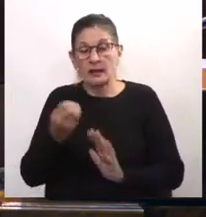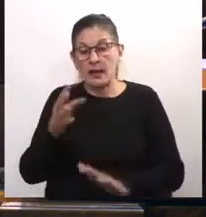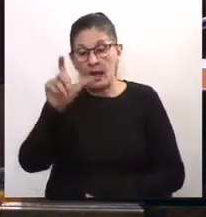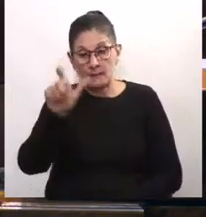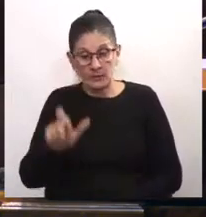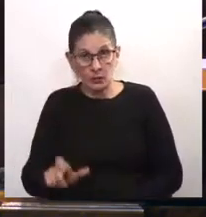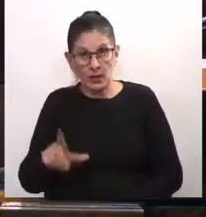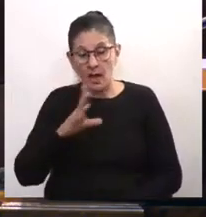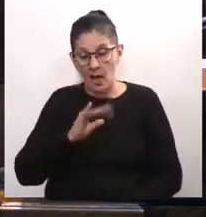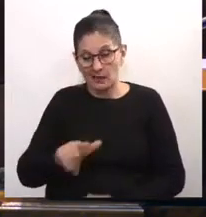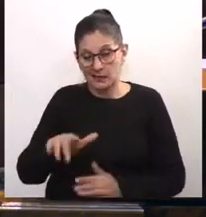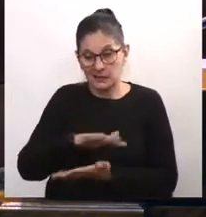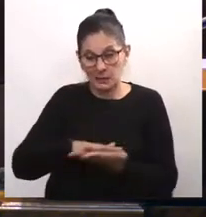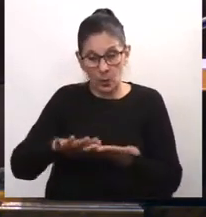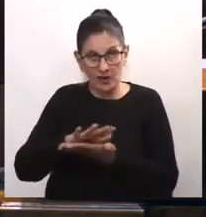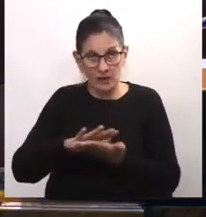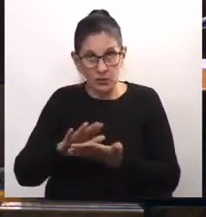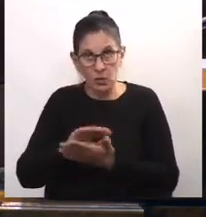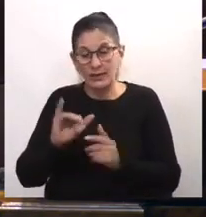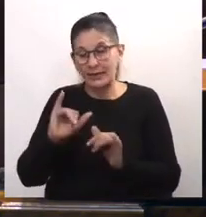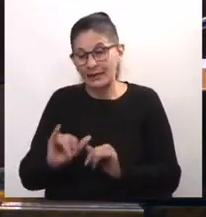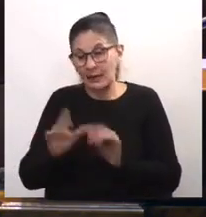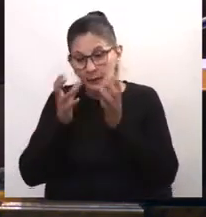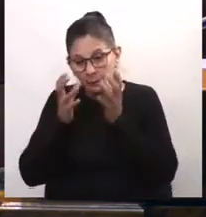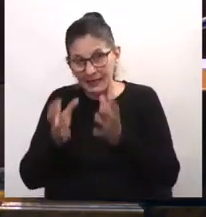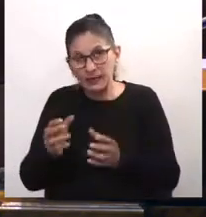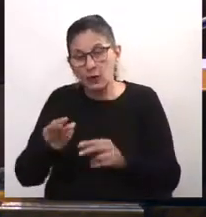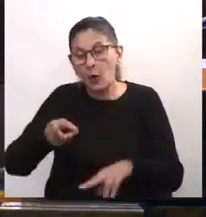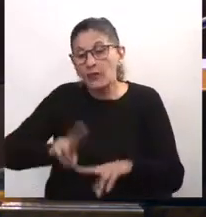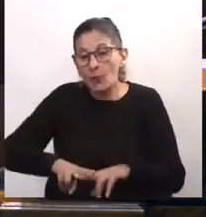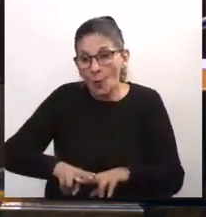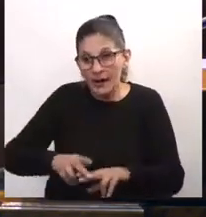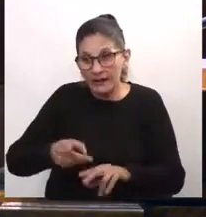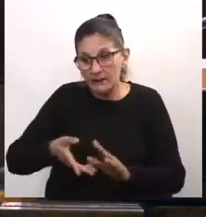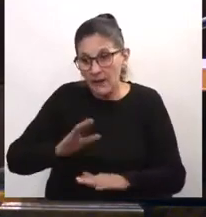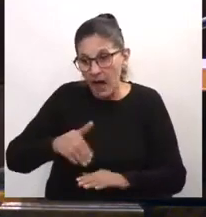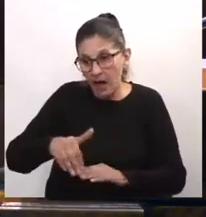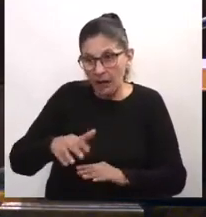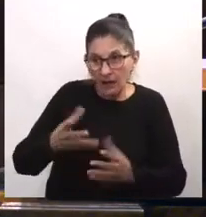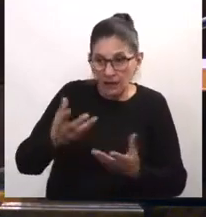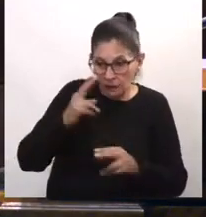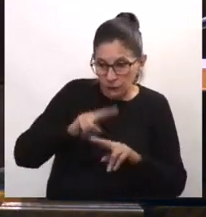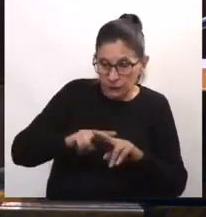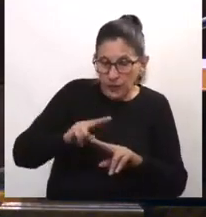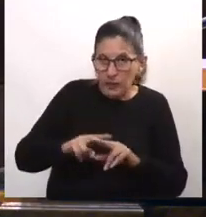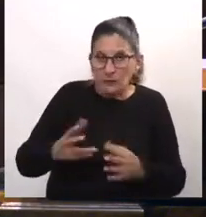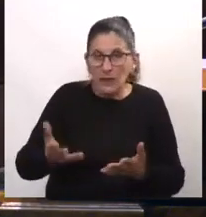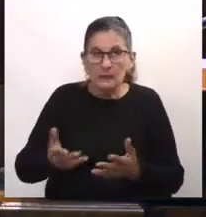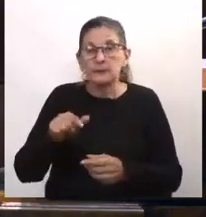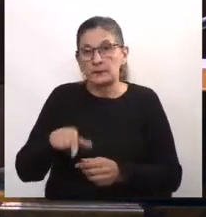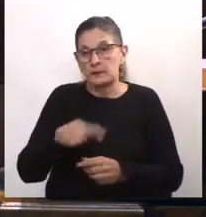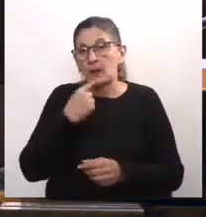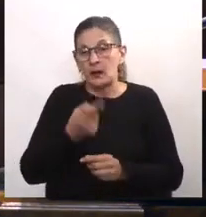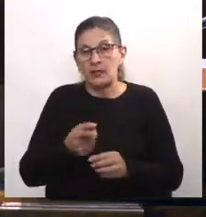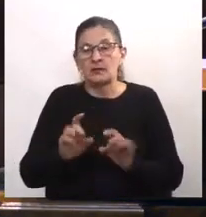persona que esté en esa situación de hecho y su vida corra peligro de muerte. Lo dice claramente